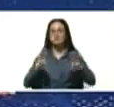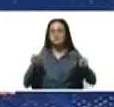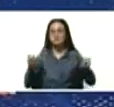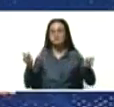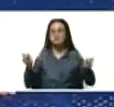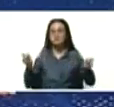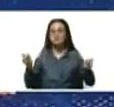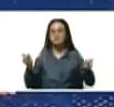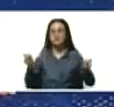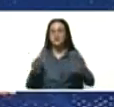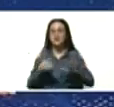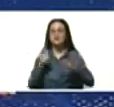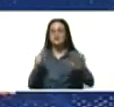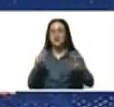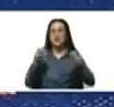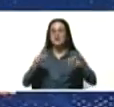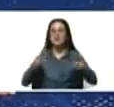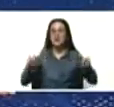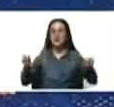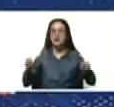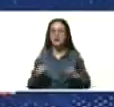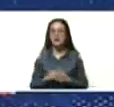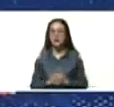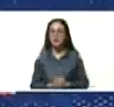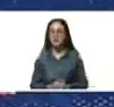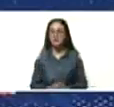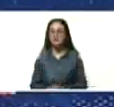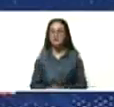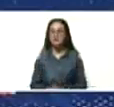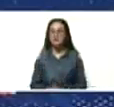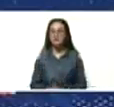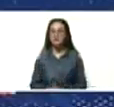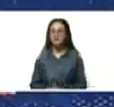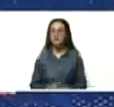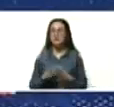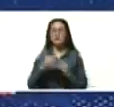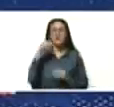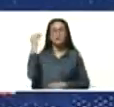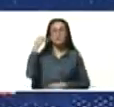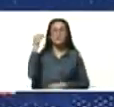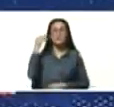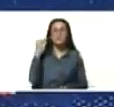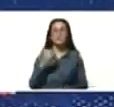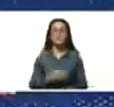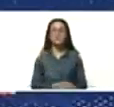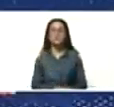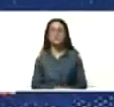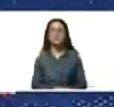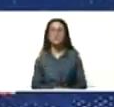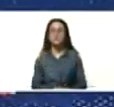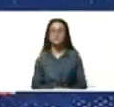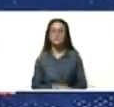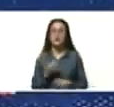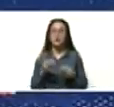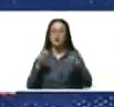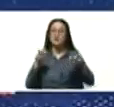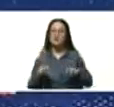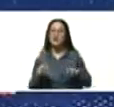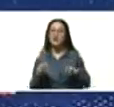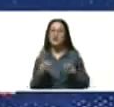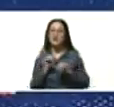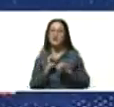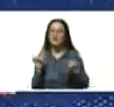vagón 16 asientos. Bueno, lo están pensando todo. Fíjense ustedes cómo queda el asiento después de pasar por todo